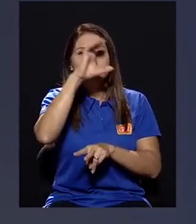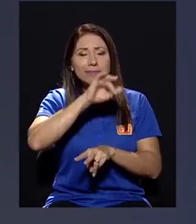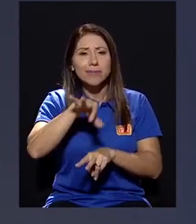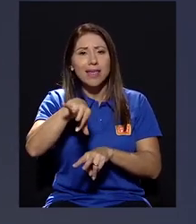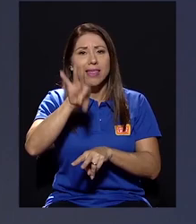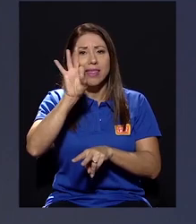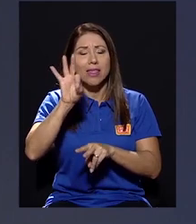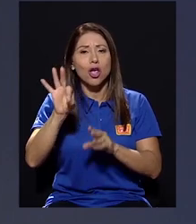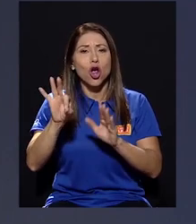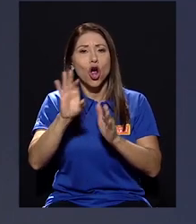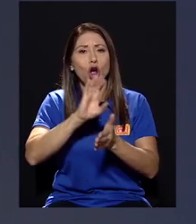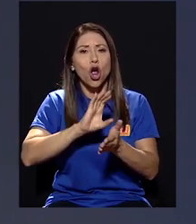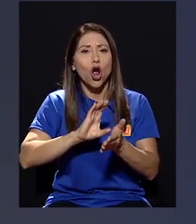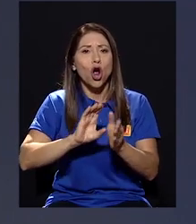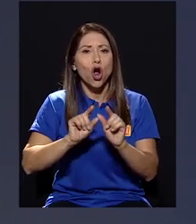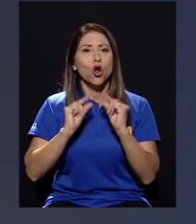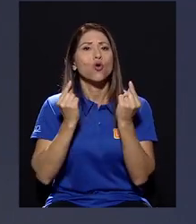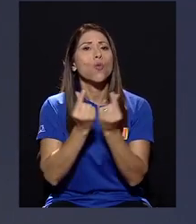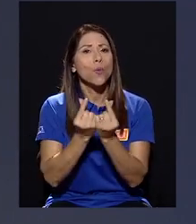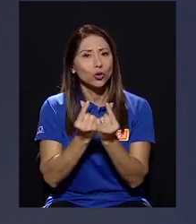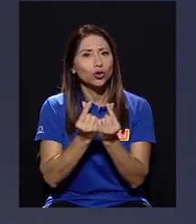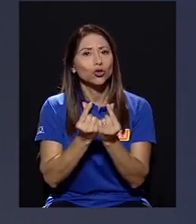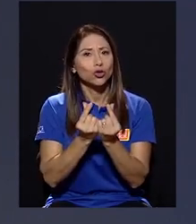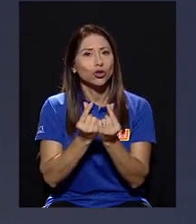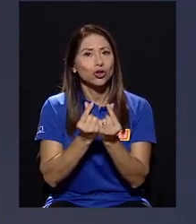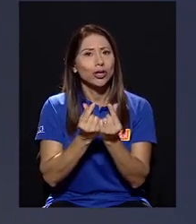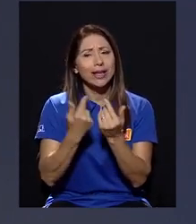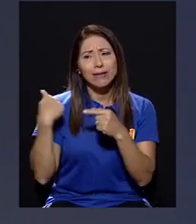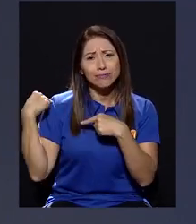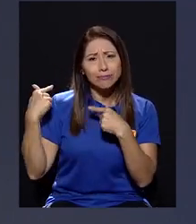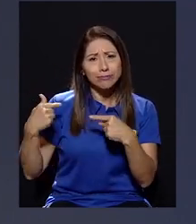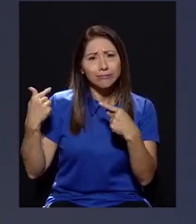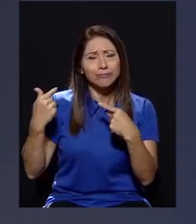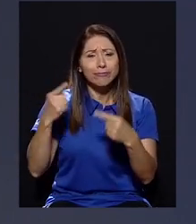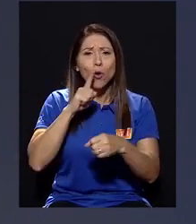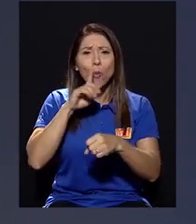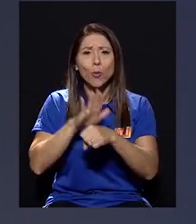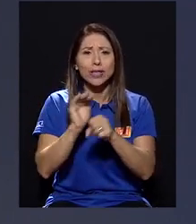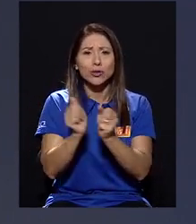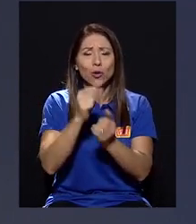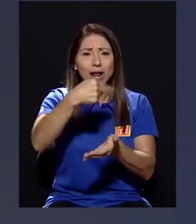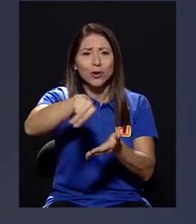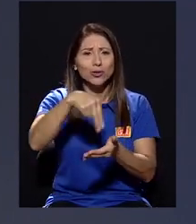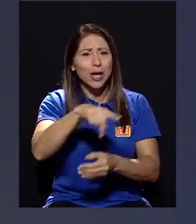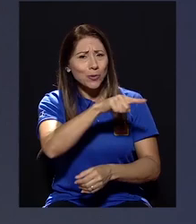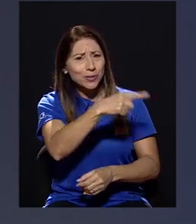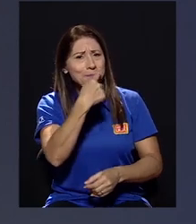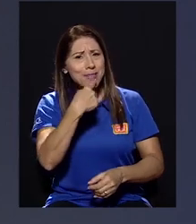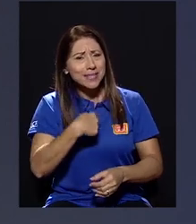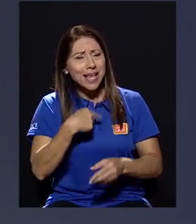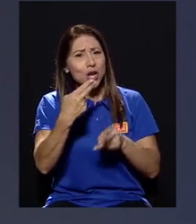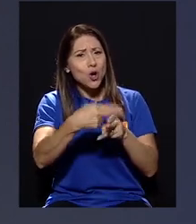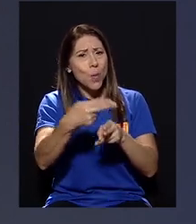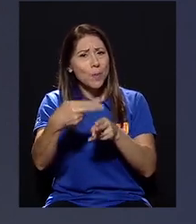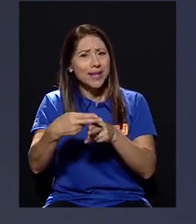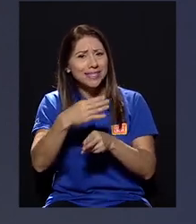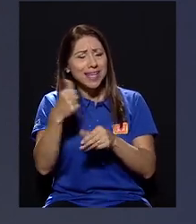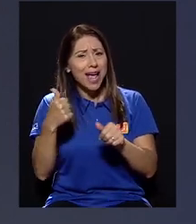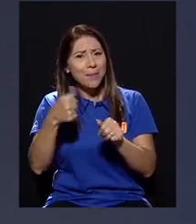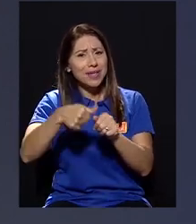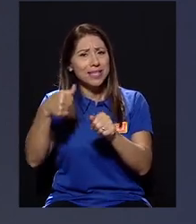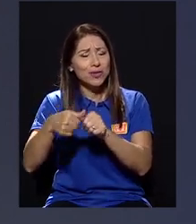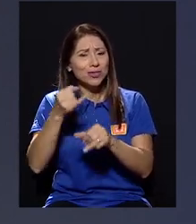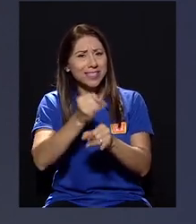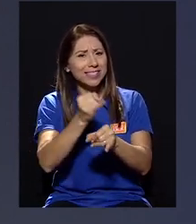que sistemáticamente han estado comprometidos con la danza, y recuerdo que usted me ha dado nombres y apellidos de